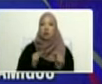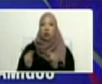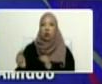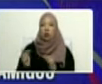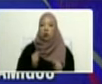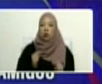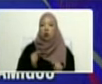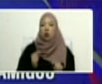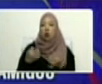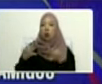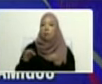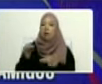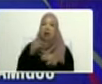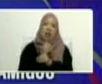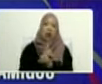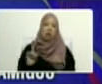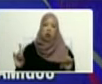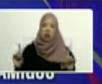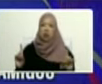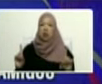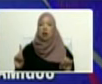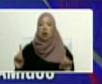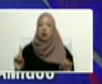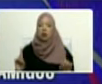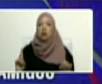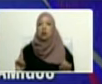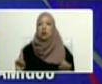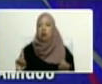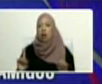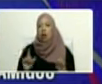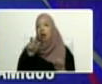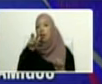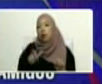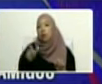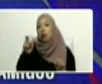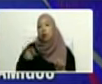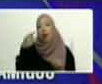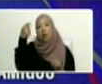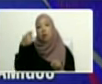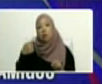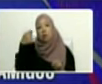soberano y frente a la posición abrupta,